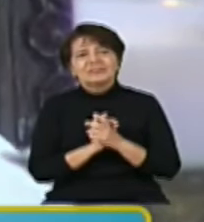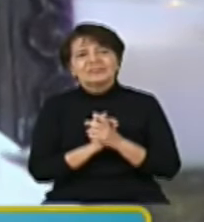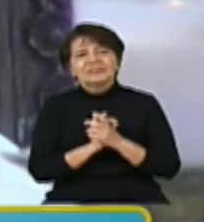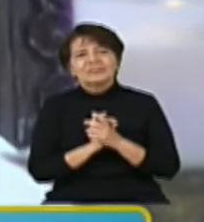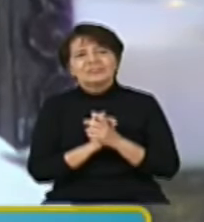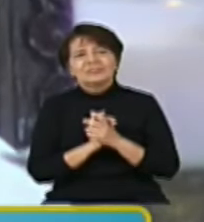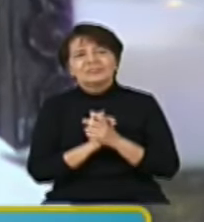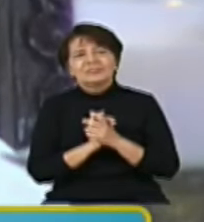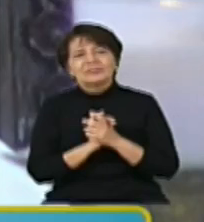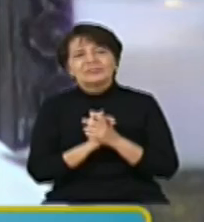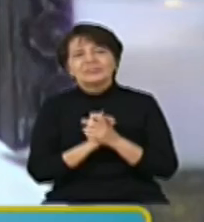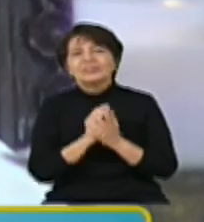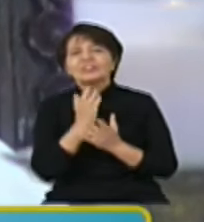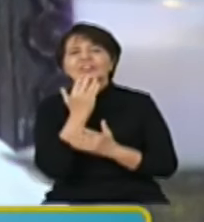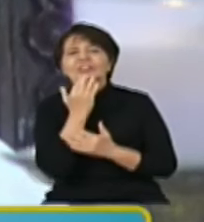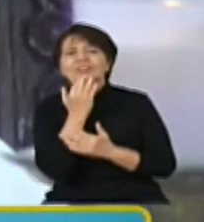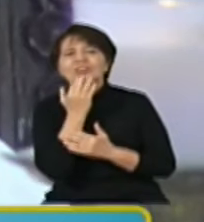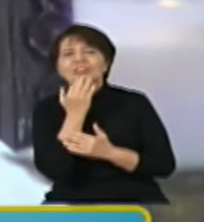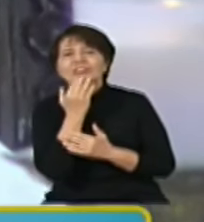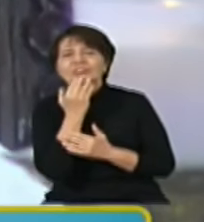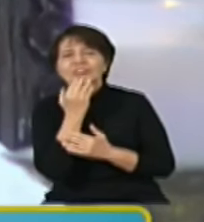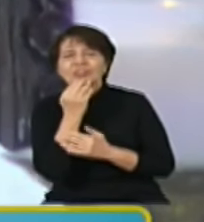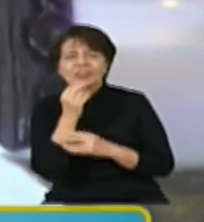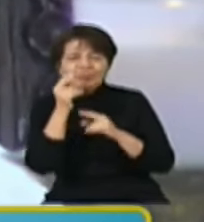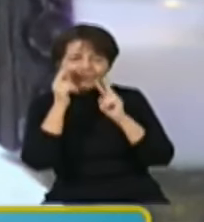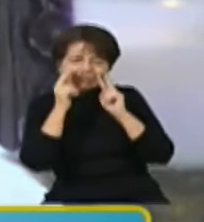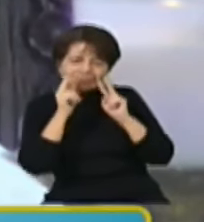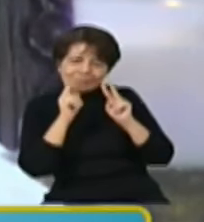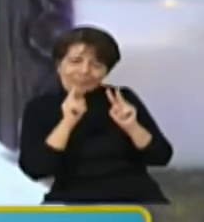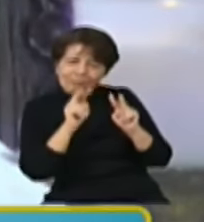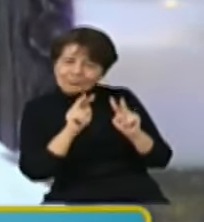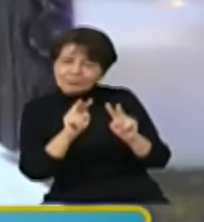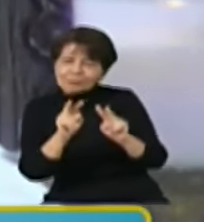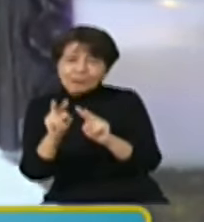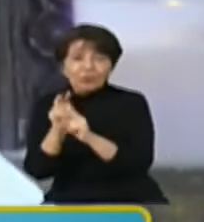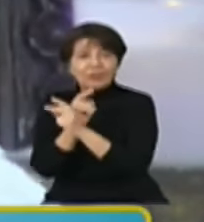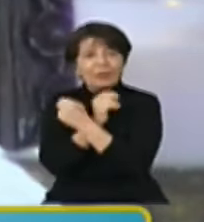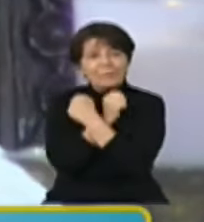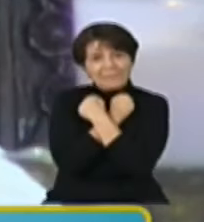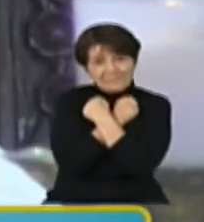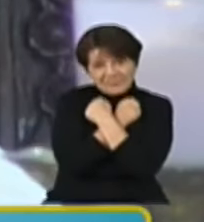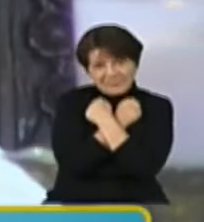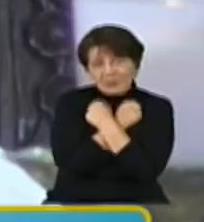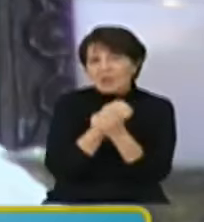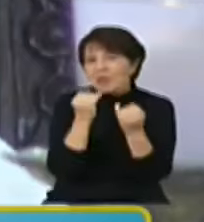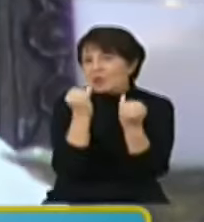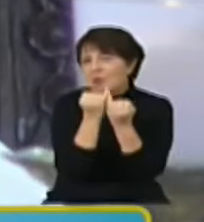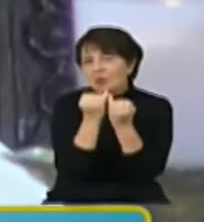Son del color de la misericordia. La misericordia de una